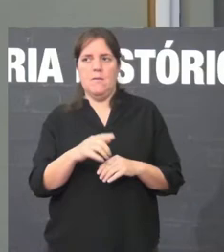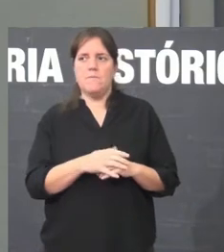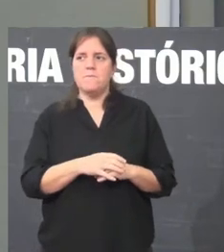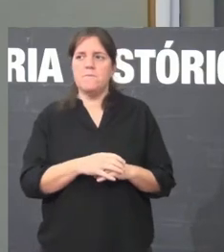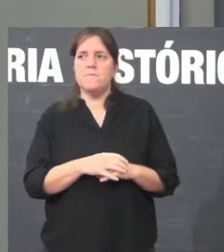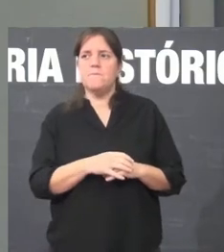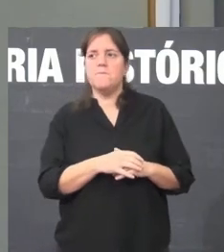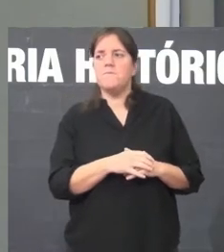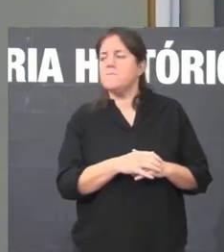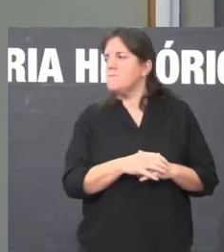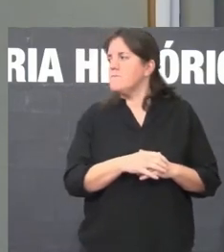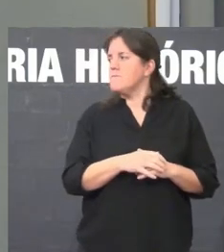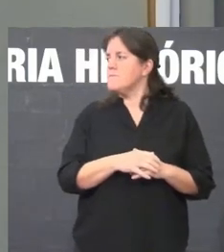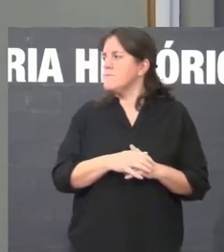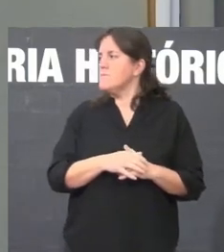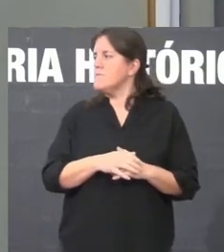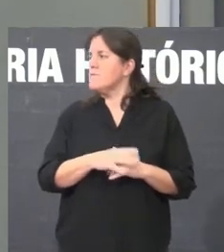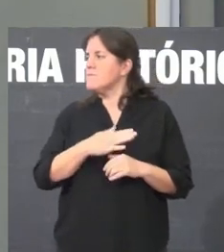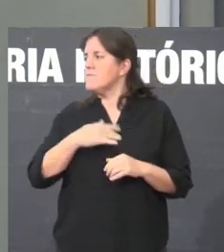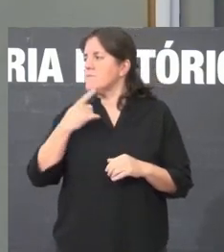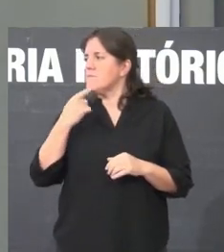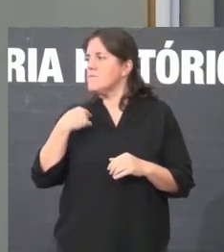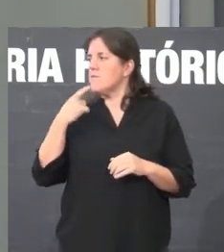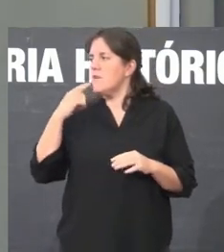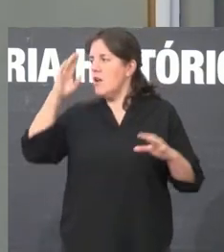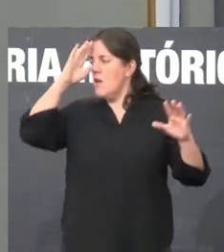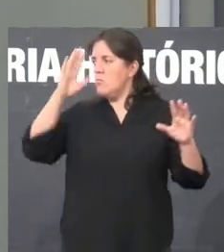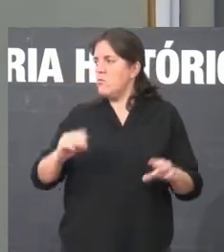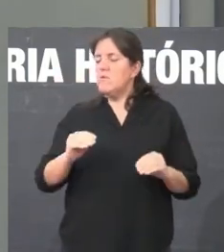vamos a ver, ahora se me acaba de esquecer.